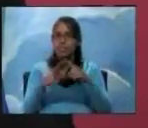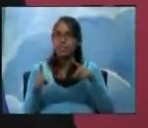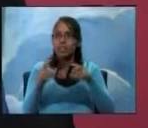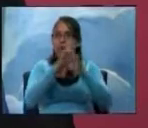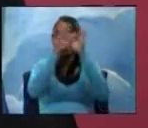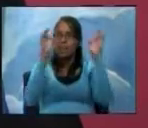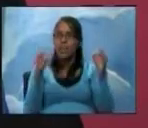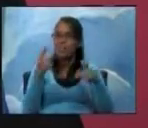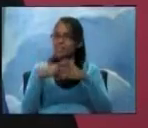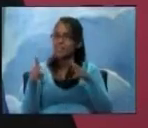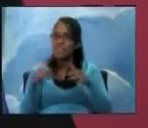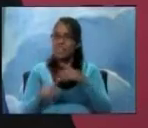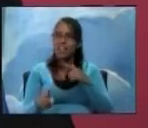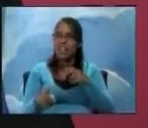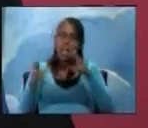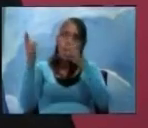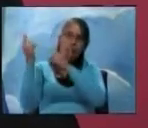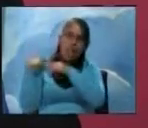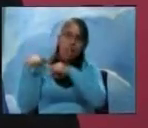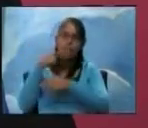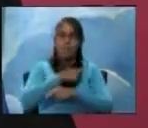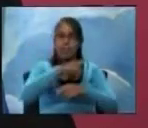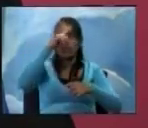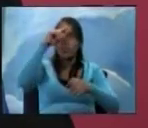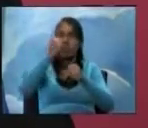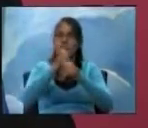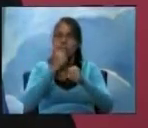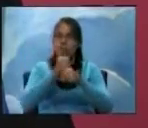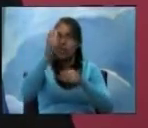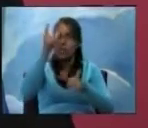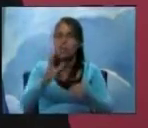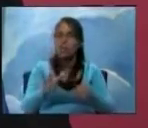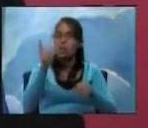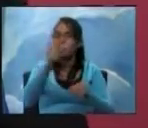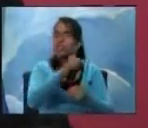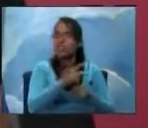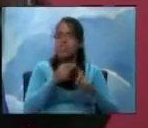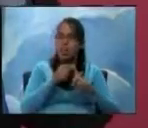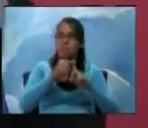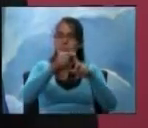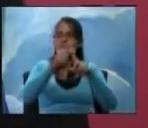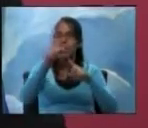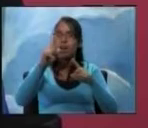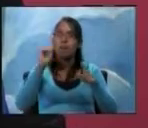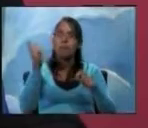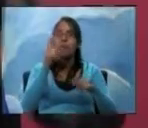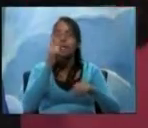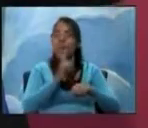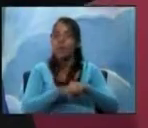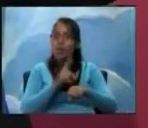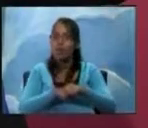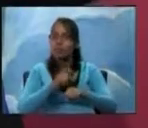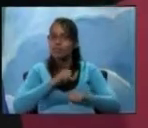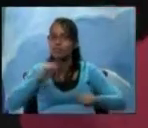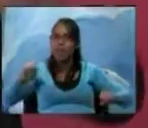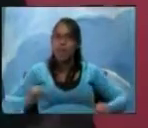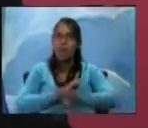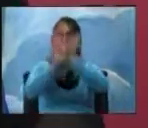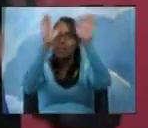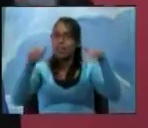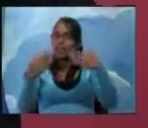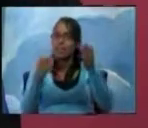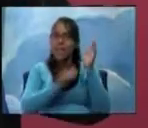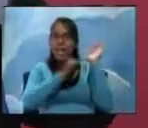una manera distinta. El jefe de su trabajo lo va a ver como una persona especial, porque usted las primeras horas de la mañana se las entrega